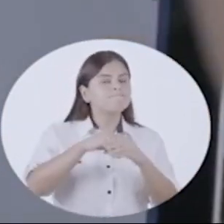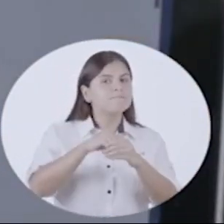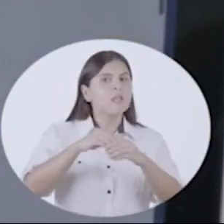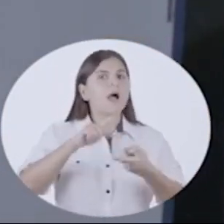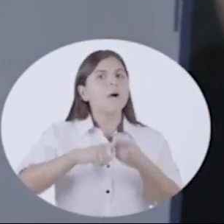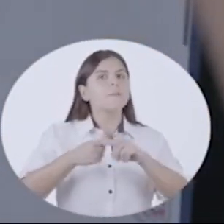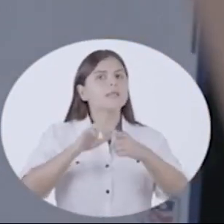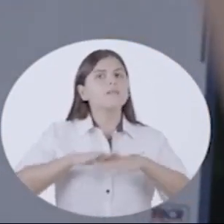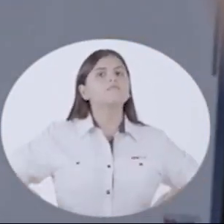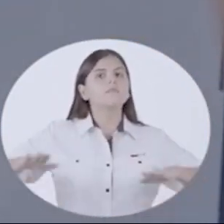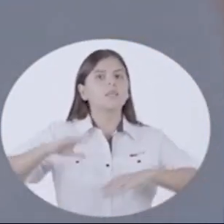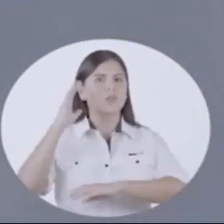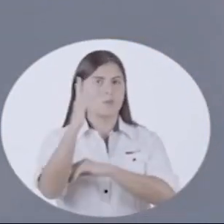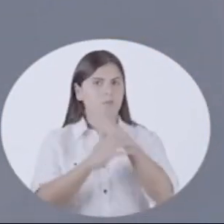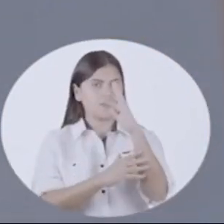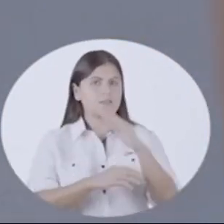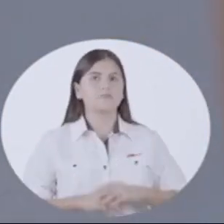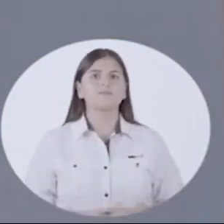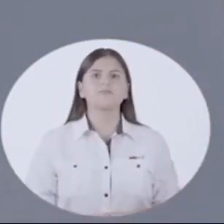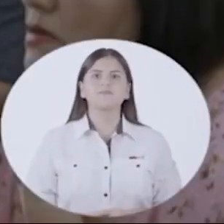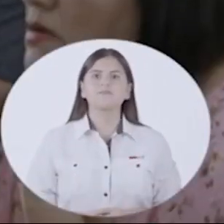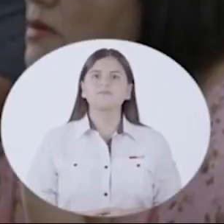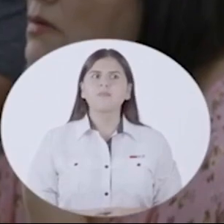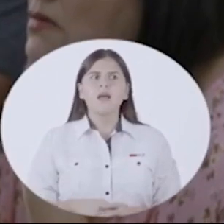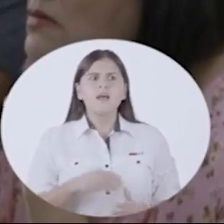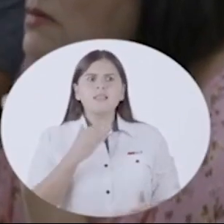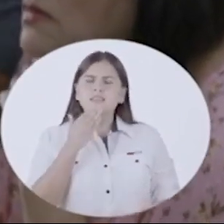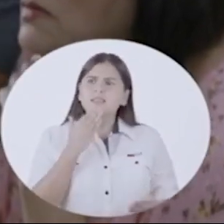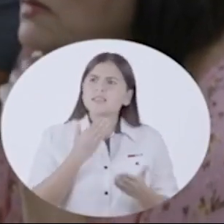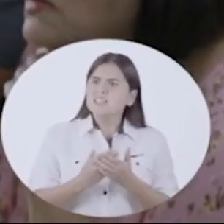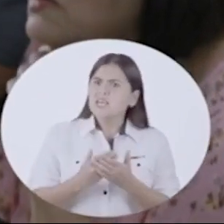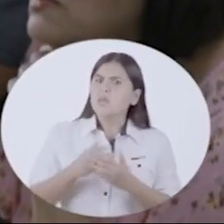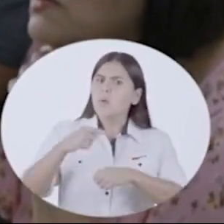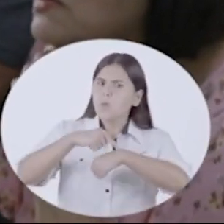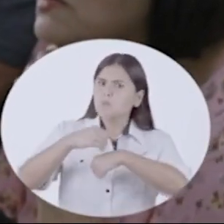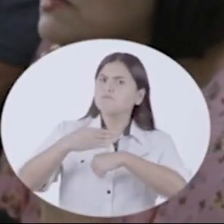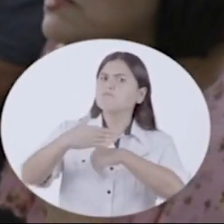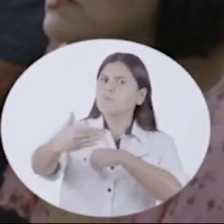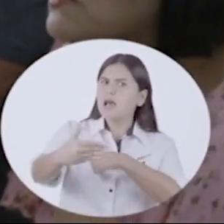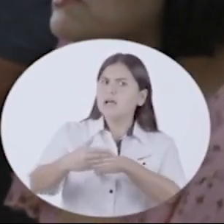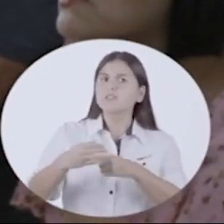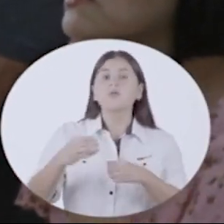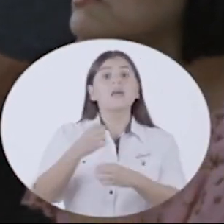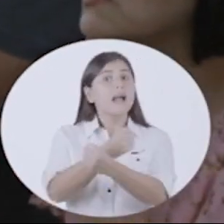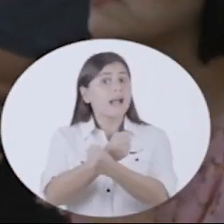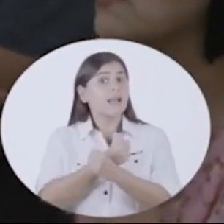cuál podemos cambiar para así ahorrar energía y poder cuidar el medio ambiente. Es más, y vea,